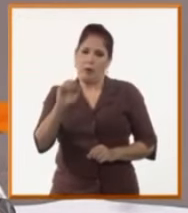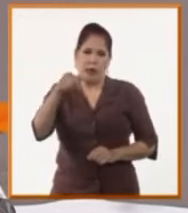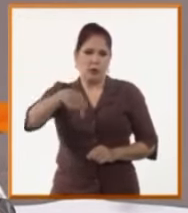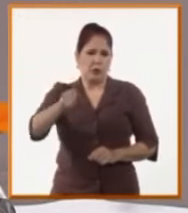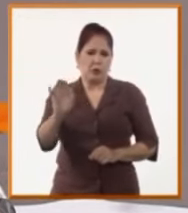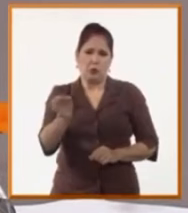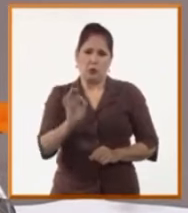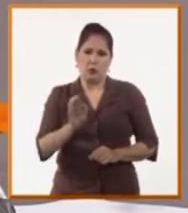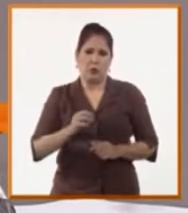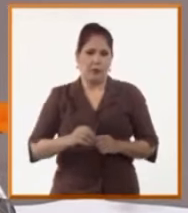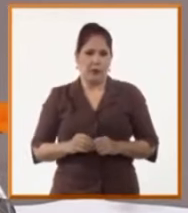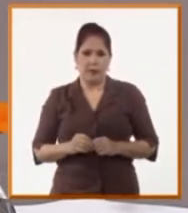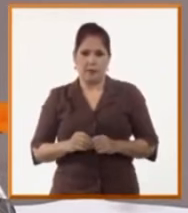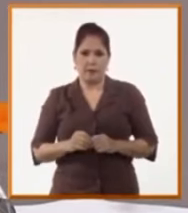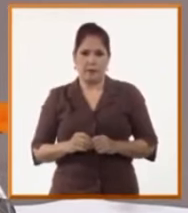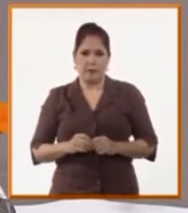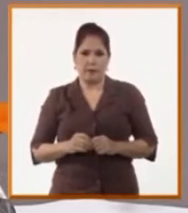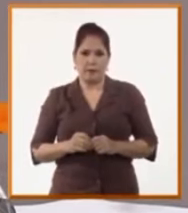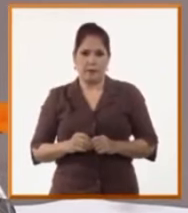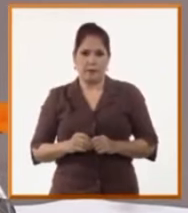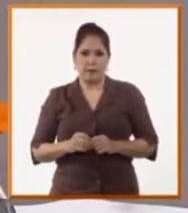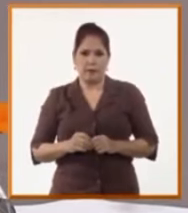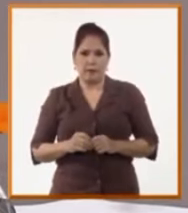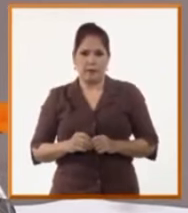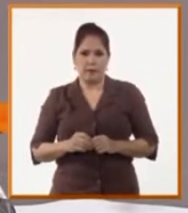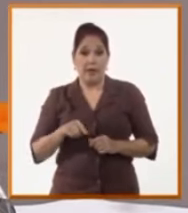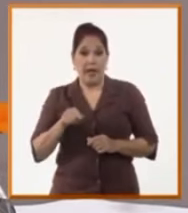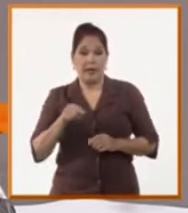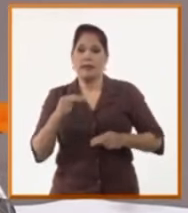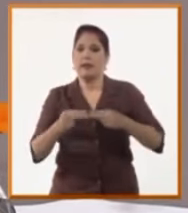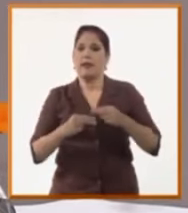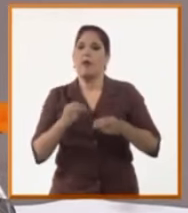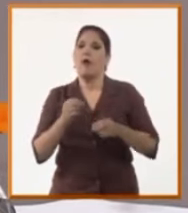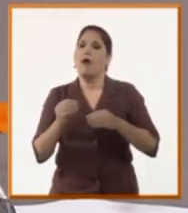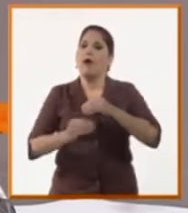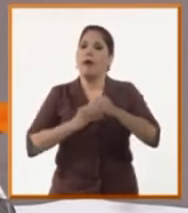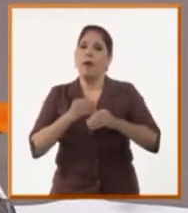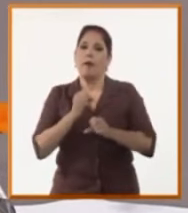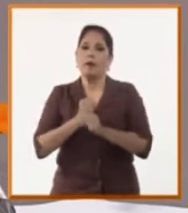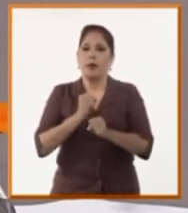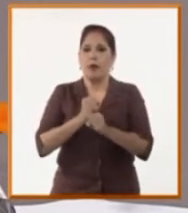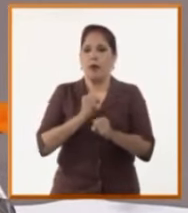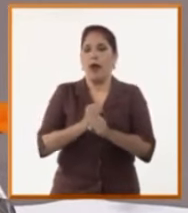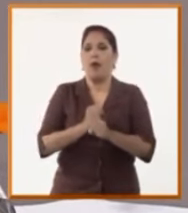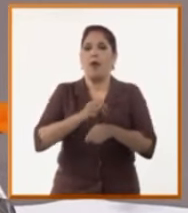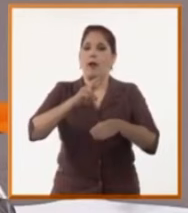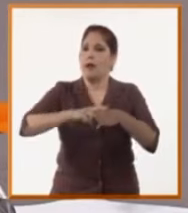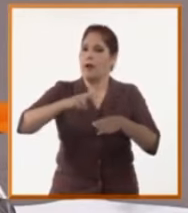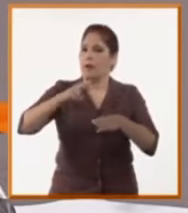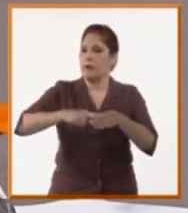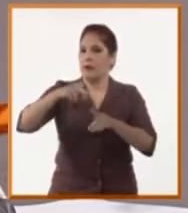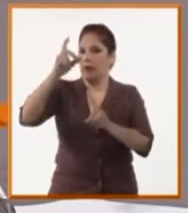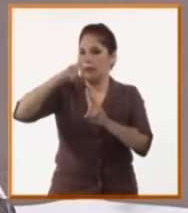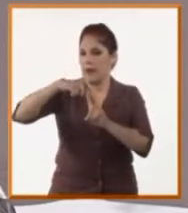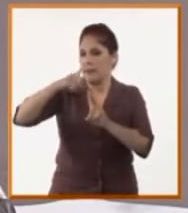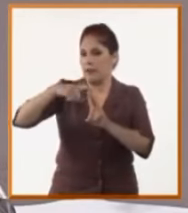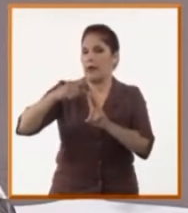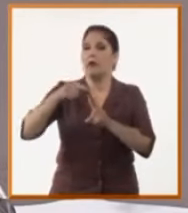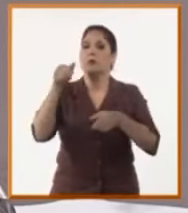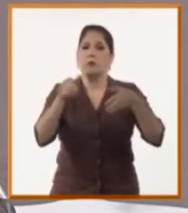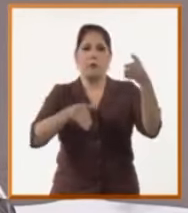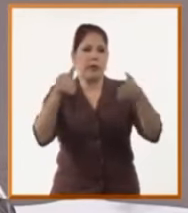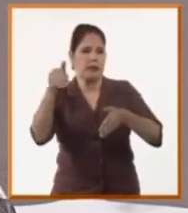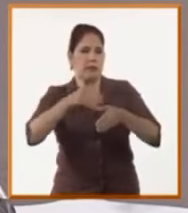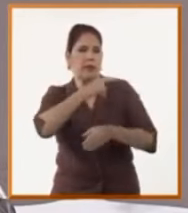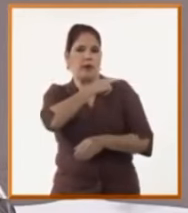y eh A partir de intercambi que se sostuvieron con trabajadores del sector con sus representaciones sindicales donde participaron